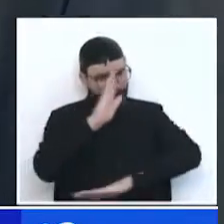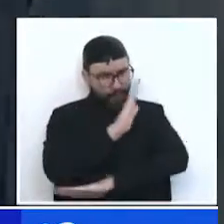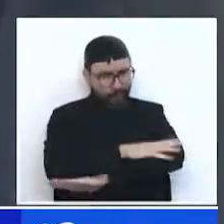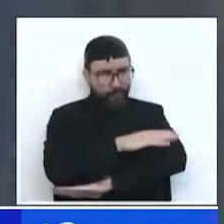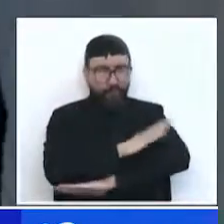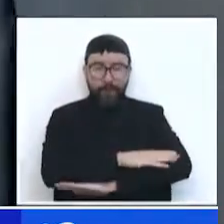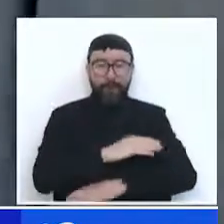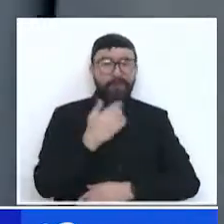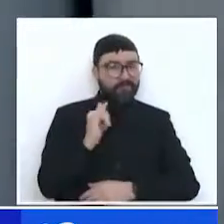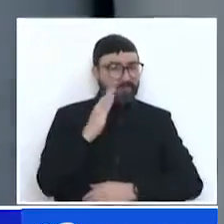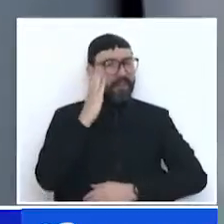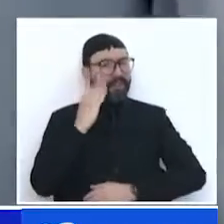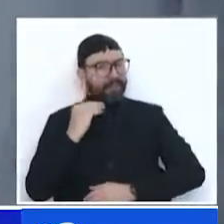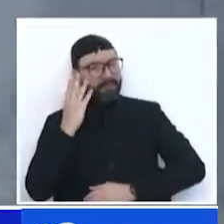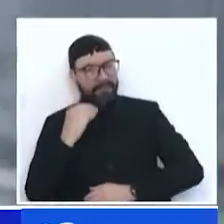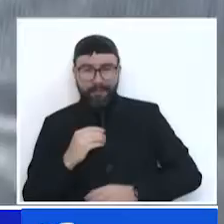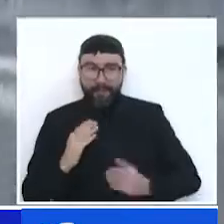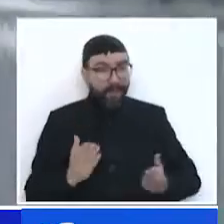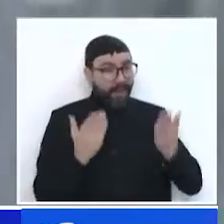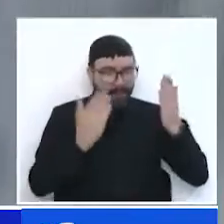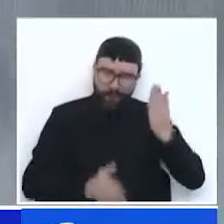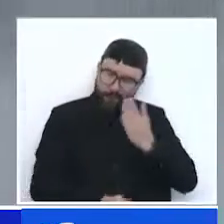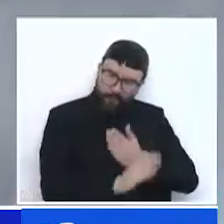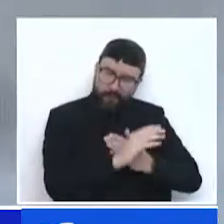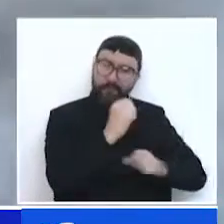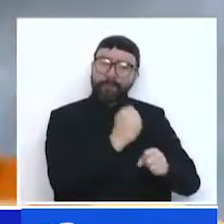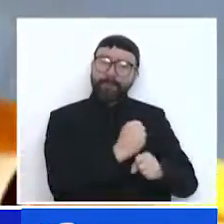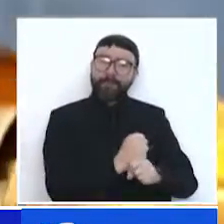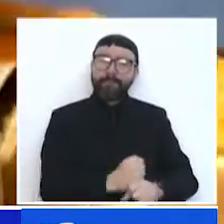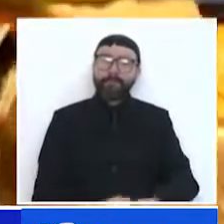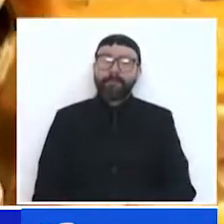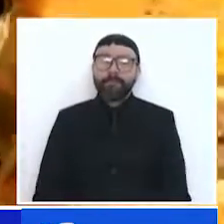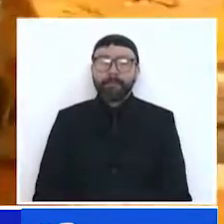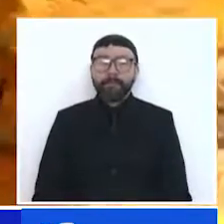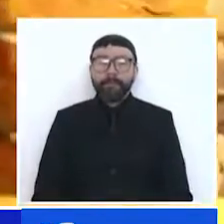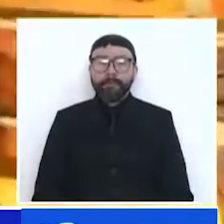alguna experiencia y motivación para continuar con su vida.